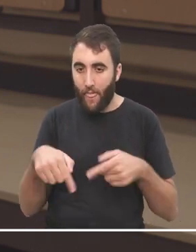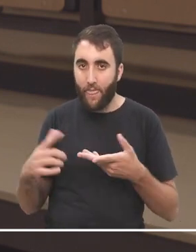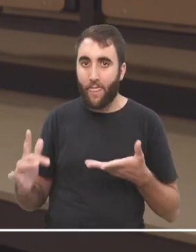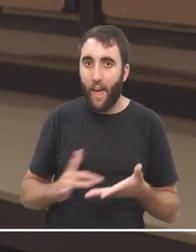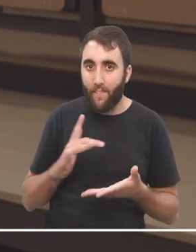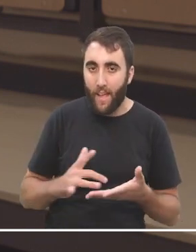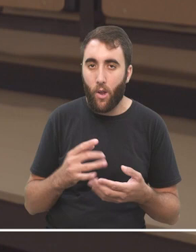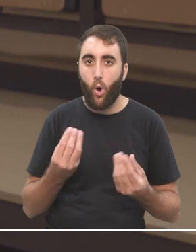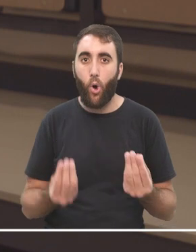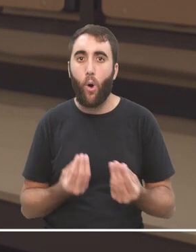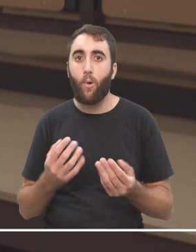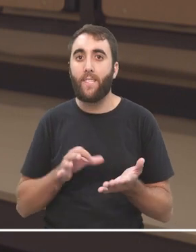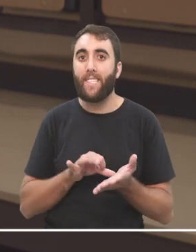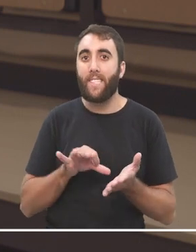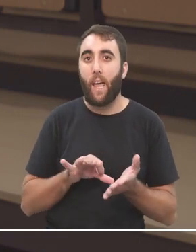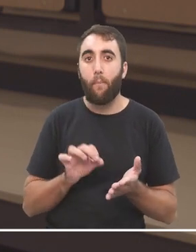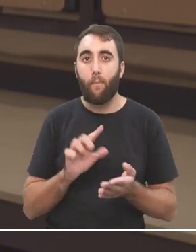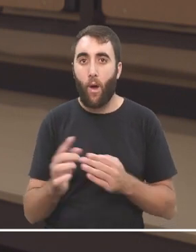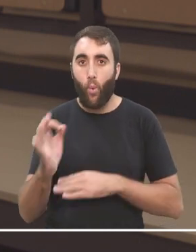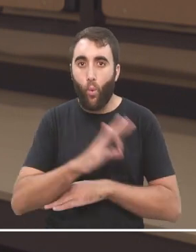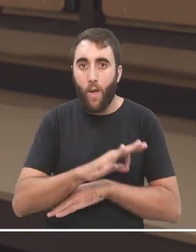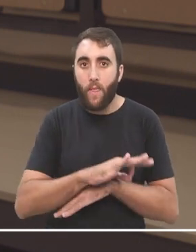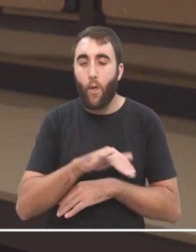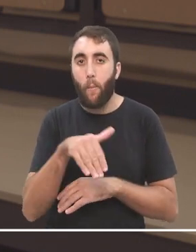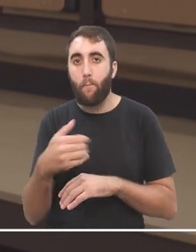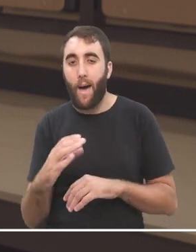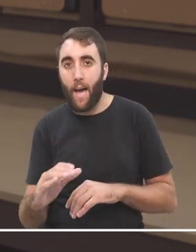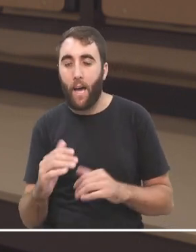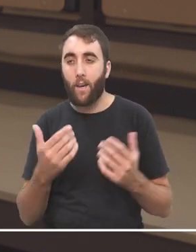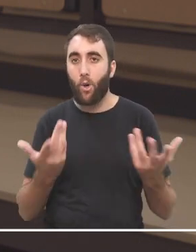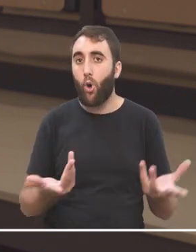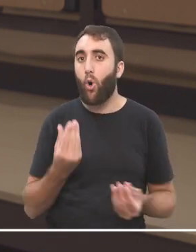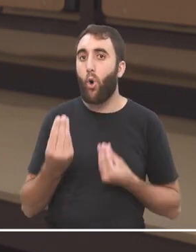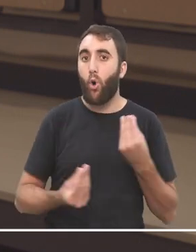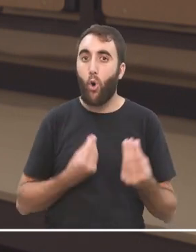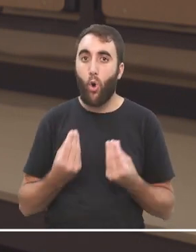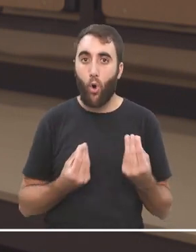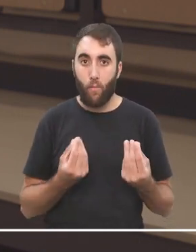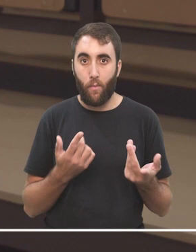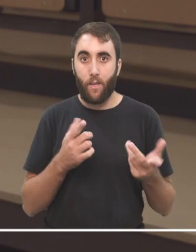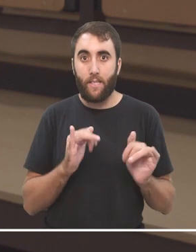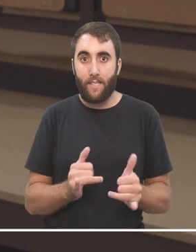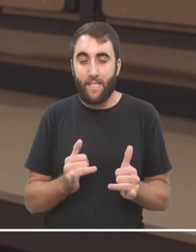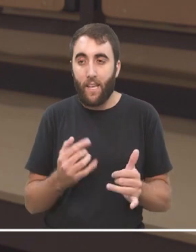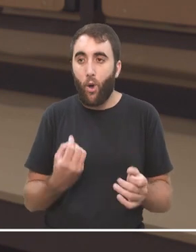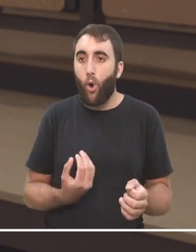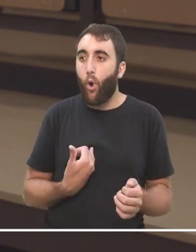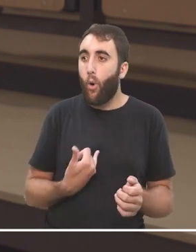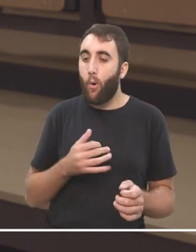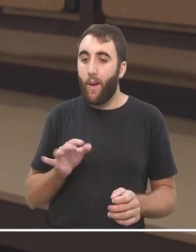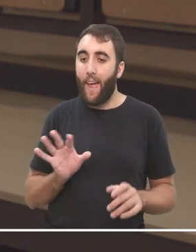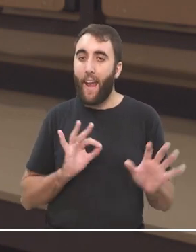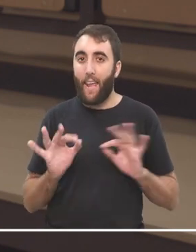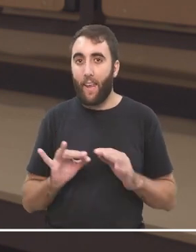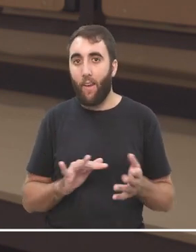de sistema operativo vamos a utilizar. Entonces, la posibilidad de elegir todos esos factores